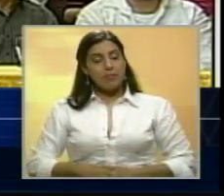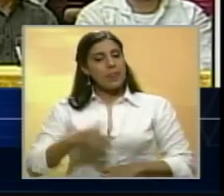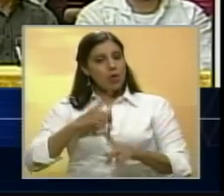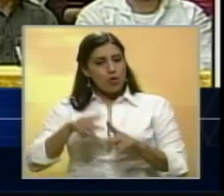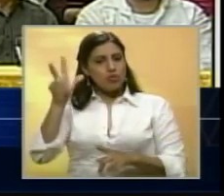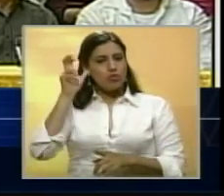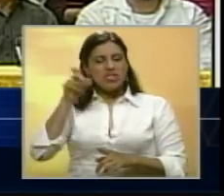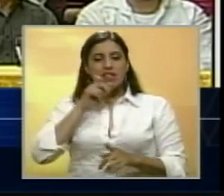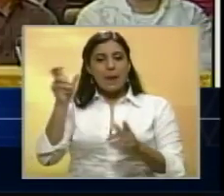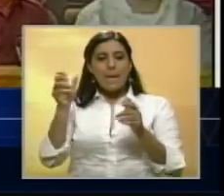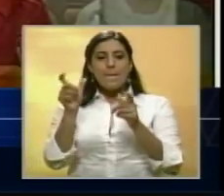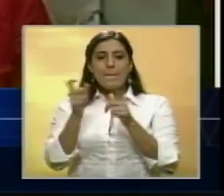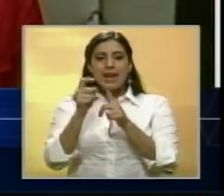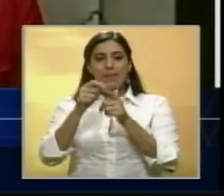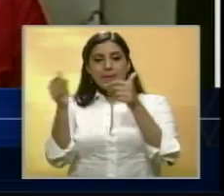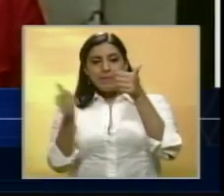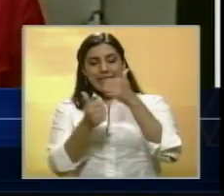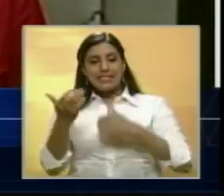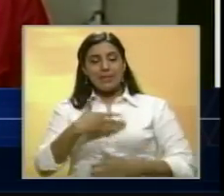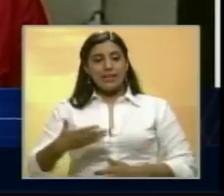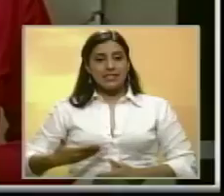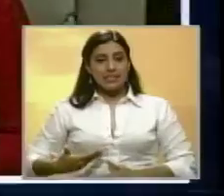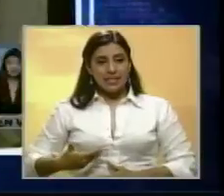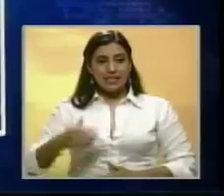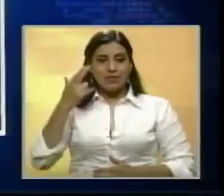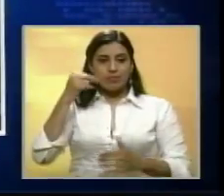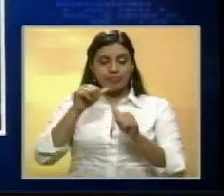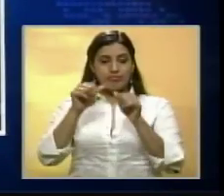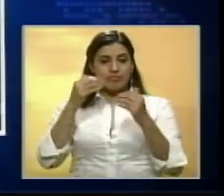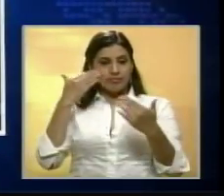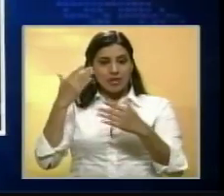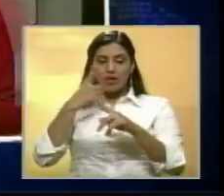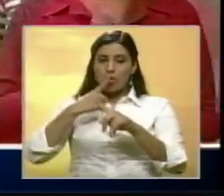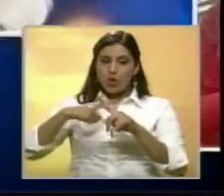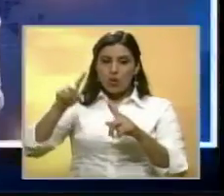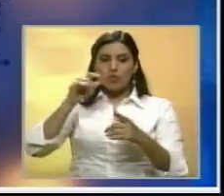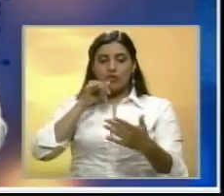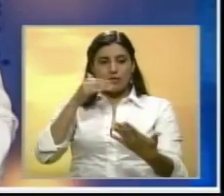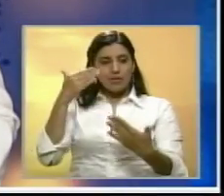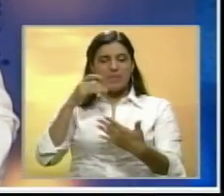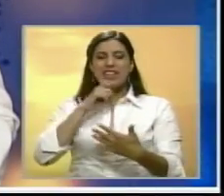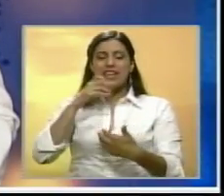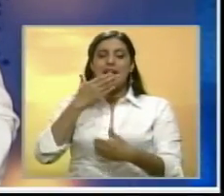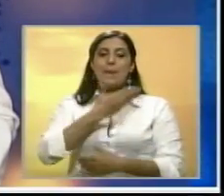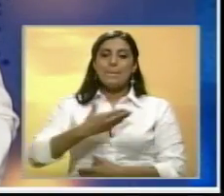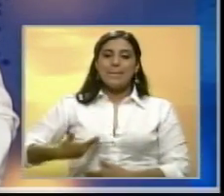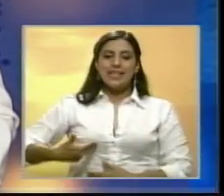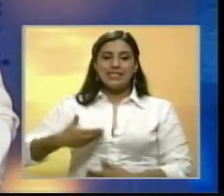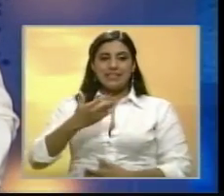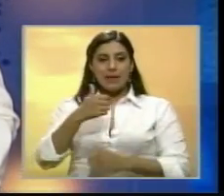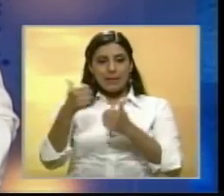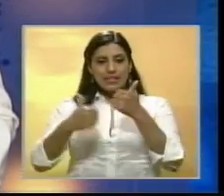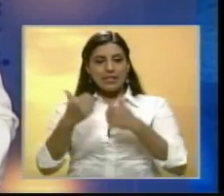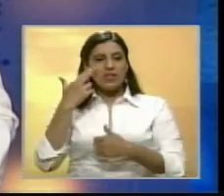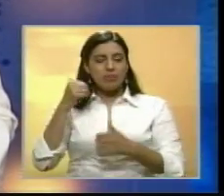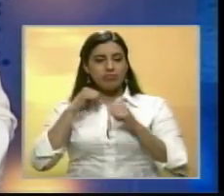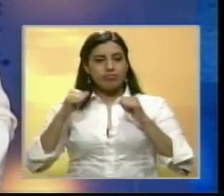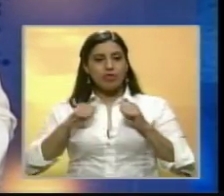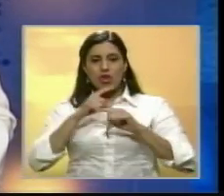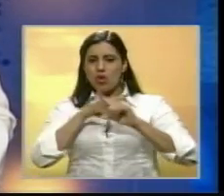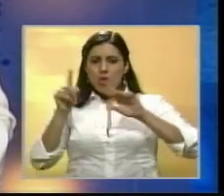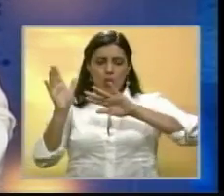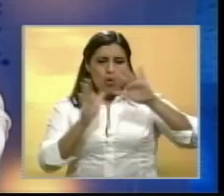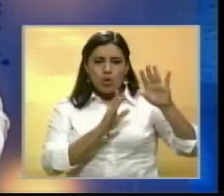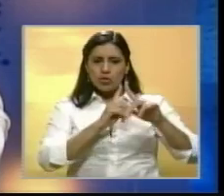Escuchamos pues palabras del vicepresidente de la República Bolivariana, Aristóbulo. Bien, eran declaraciones del vicepresidente de la República, Aristóbulo Istúriz. Continuamos con más.